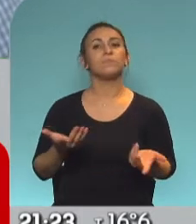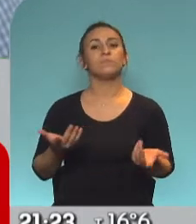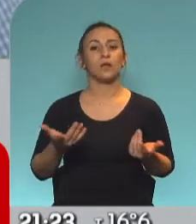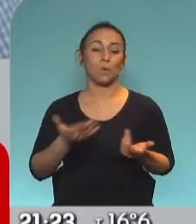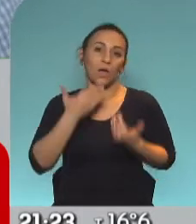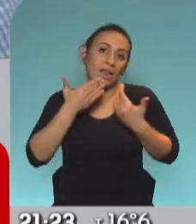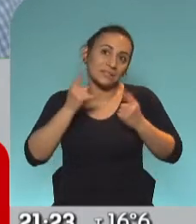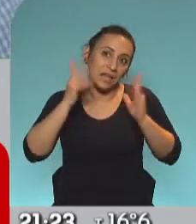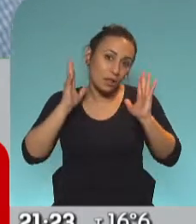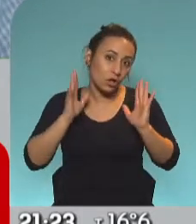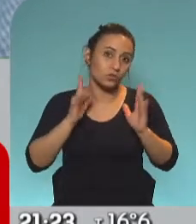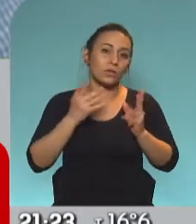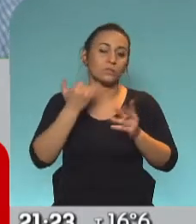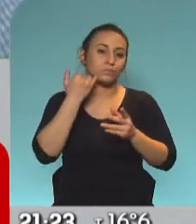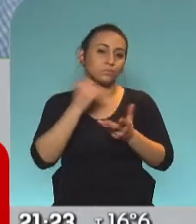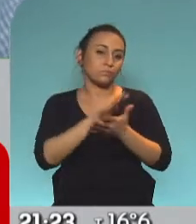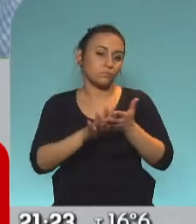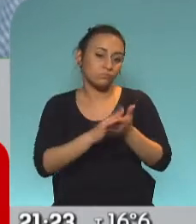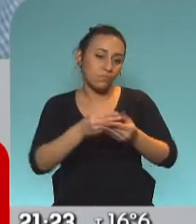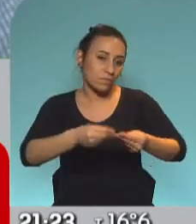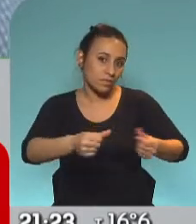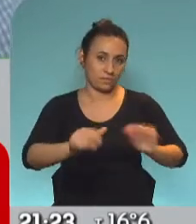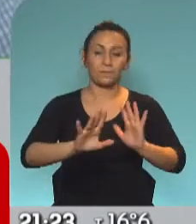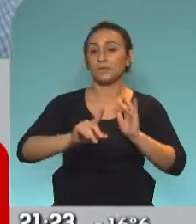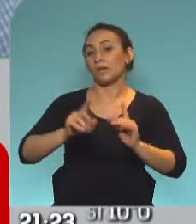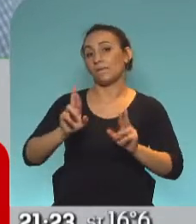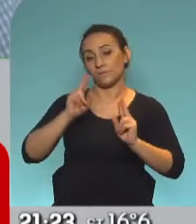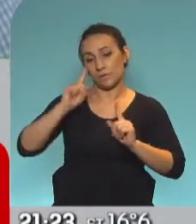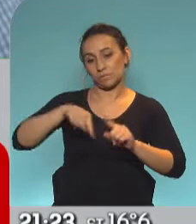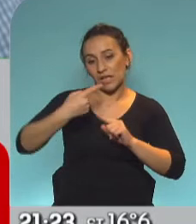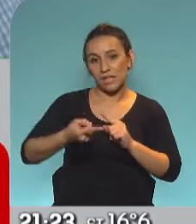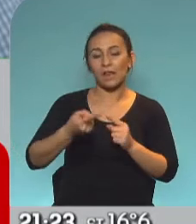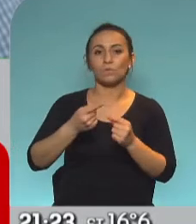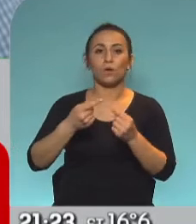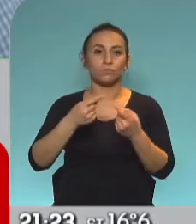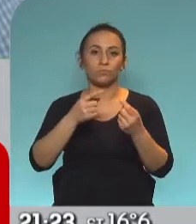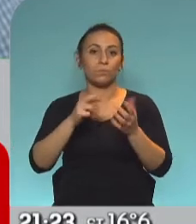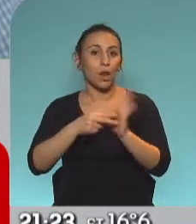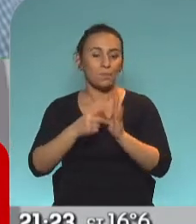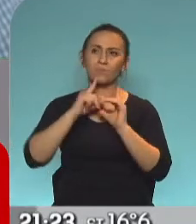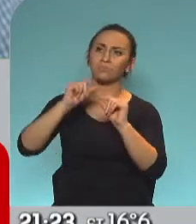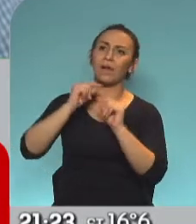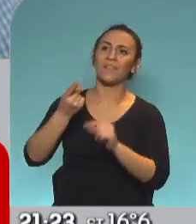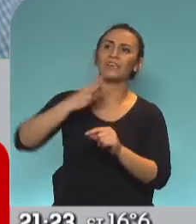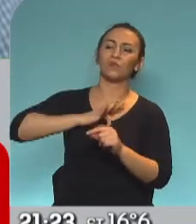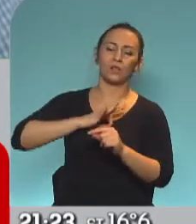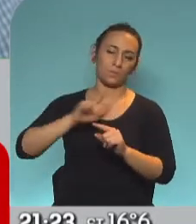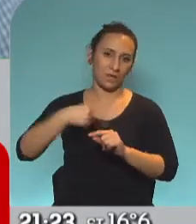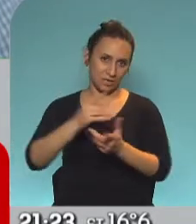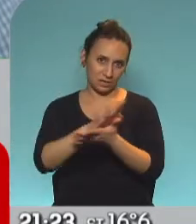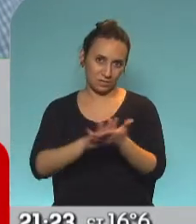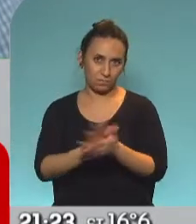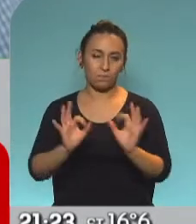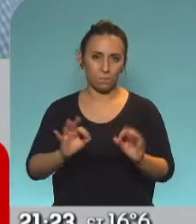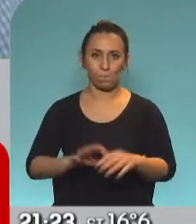esto se disipó y esperemos que mañana el conflicto salarial esté definitivamente resuelto. Un conflicto salarial que en las últimas horas y